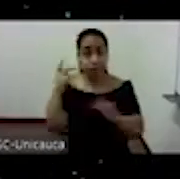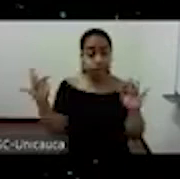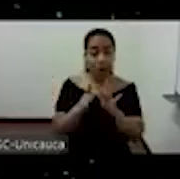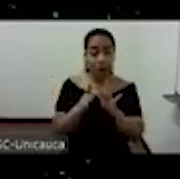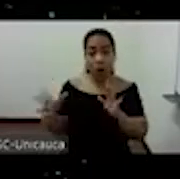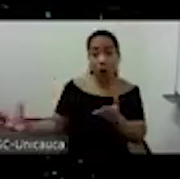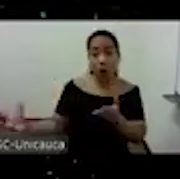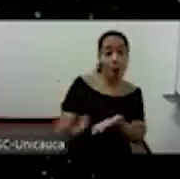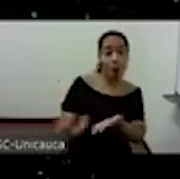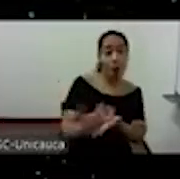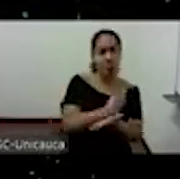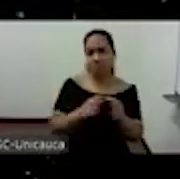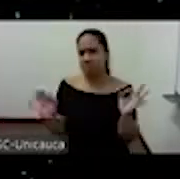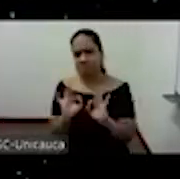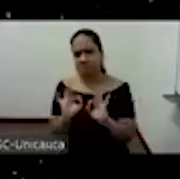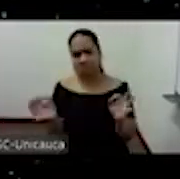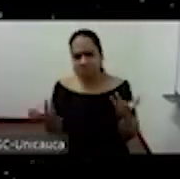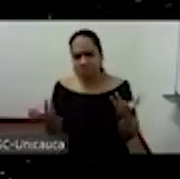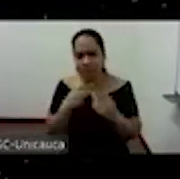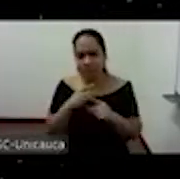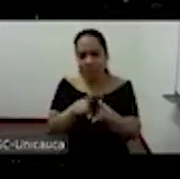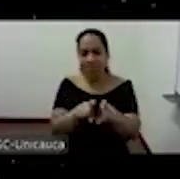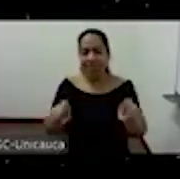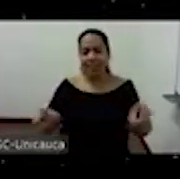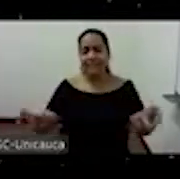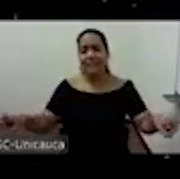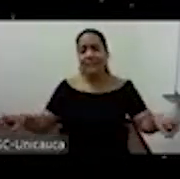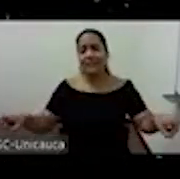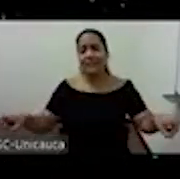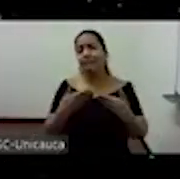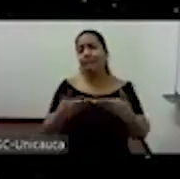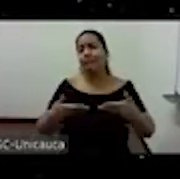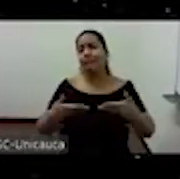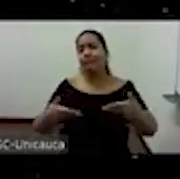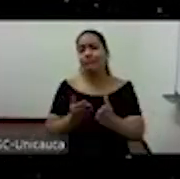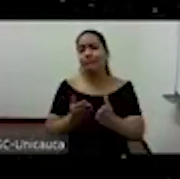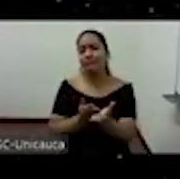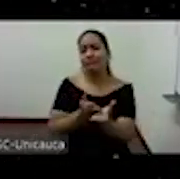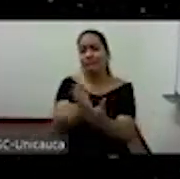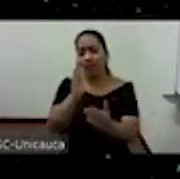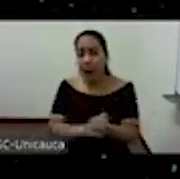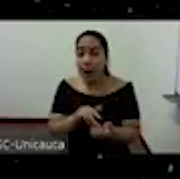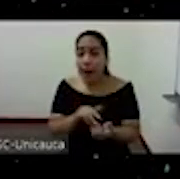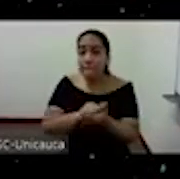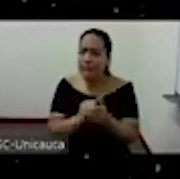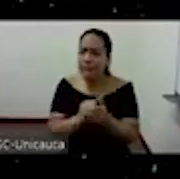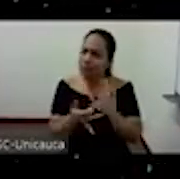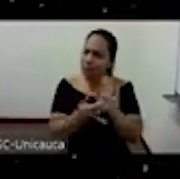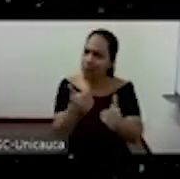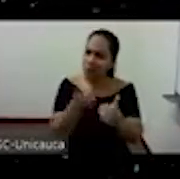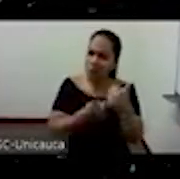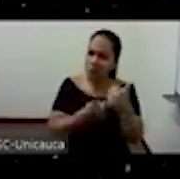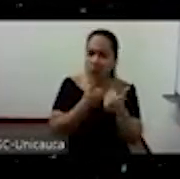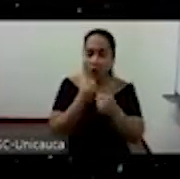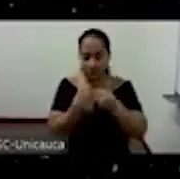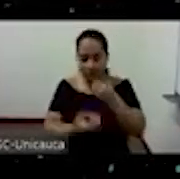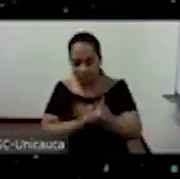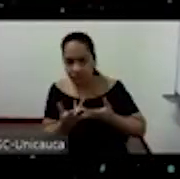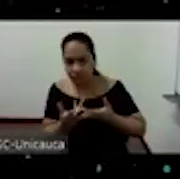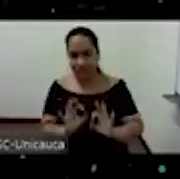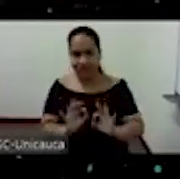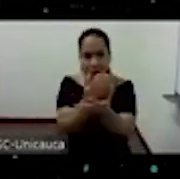todo, porque pues la diversidad es inagotable, sino que nos referimos a que la producción y validación